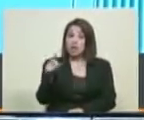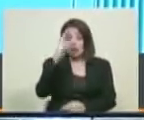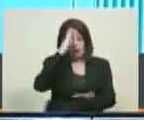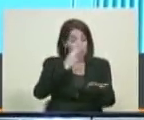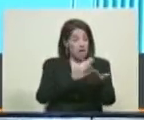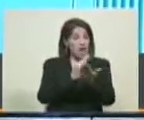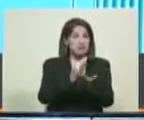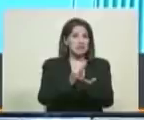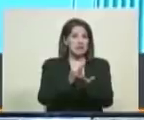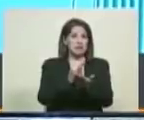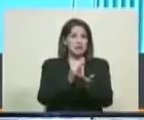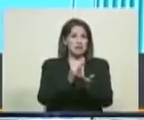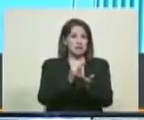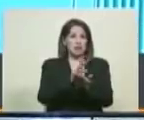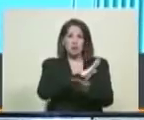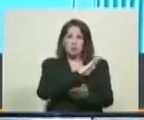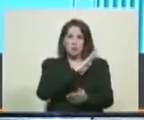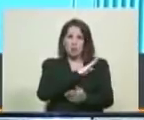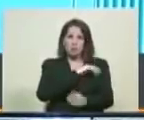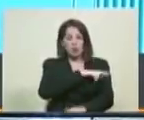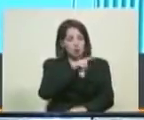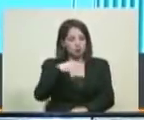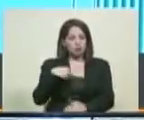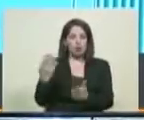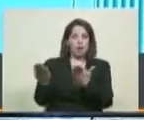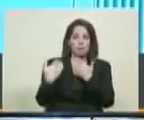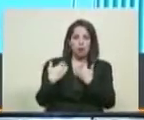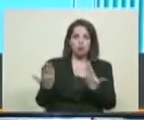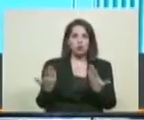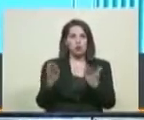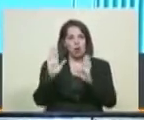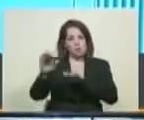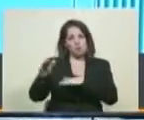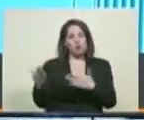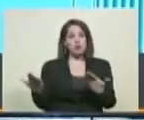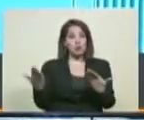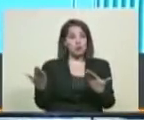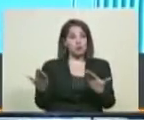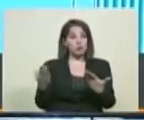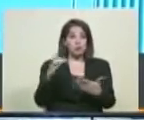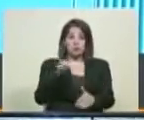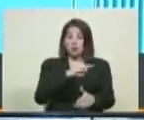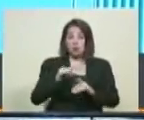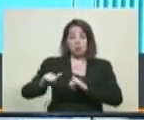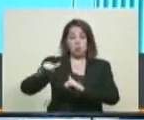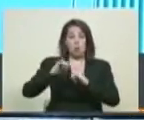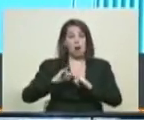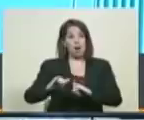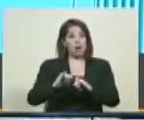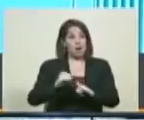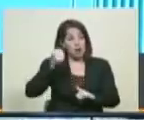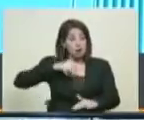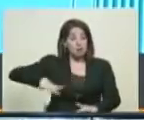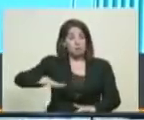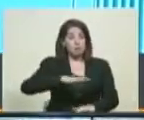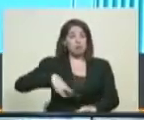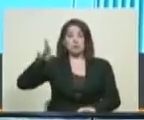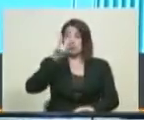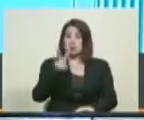lealtad absoluta a los transportistas del país para prestar el mejor servicio al pueblo de Venezuela. Y que no se vuelva a